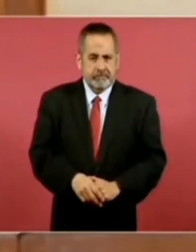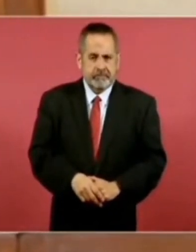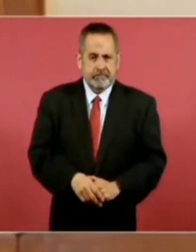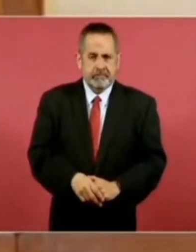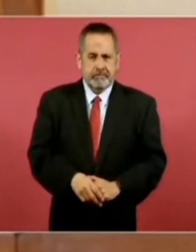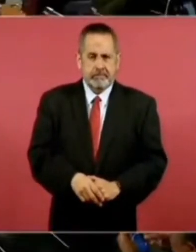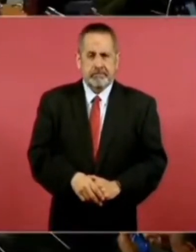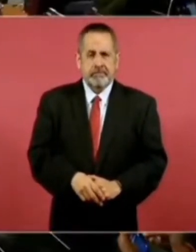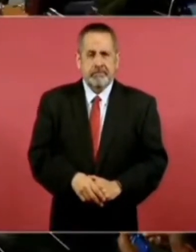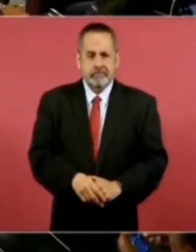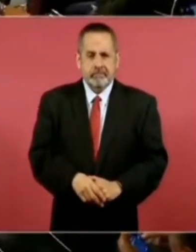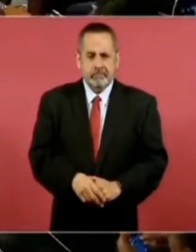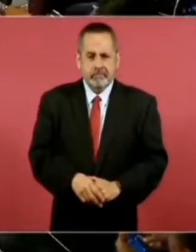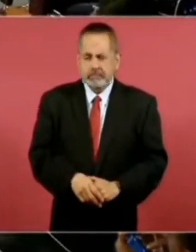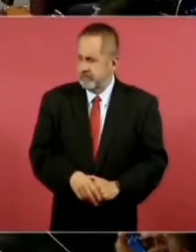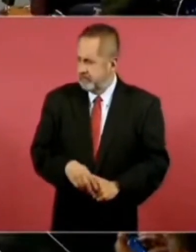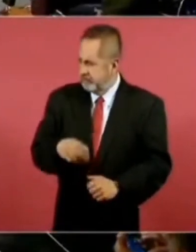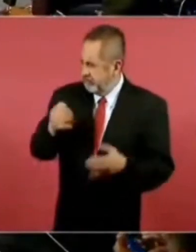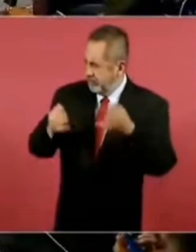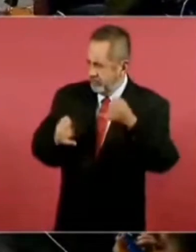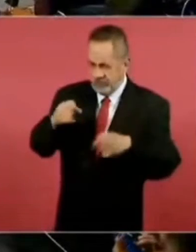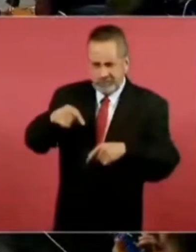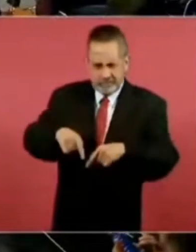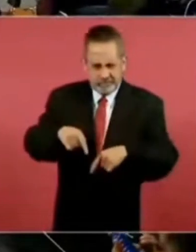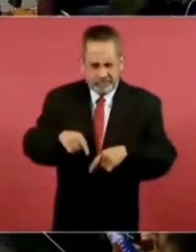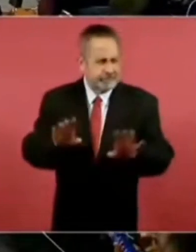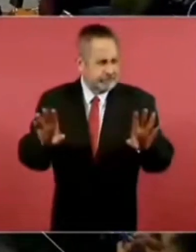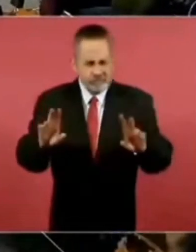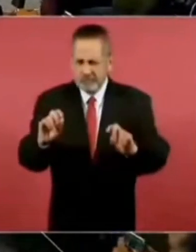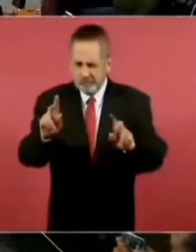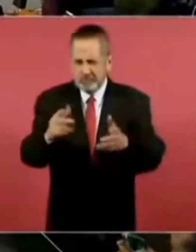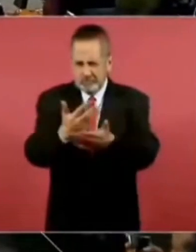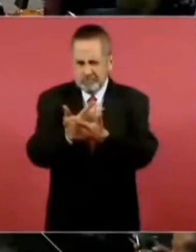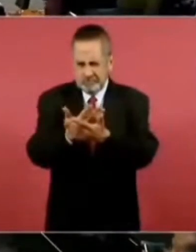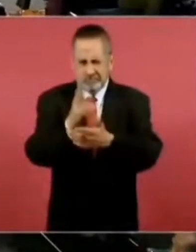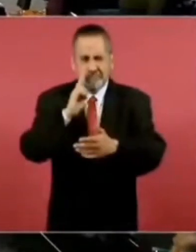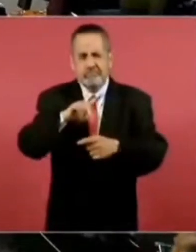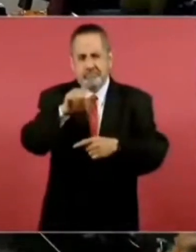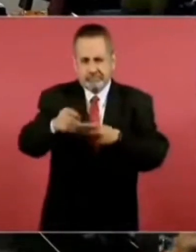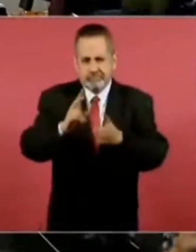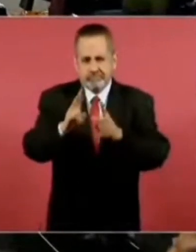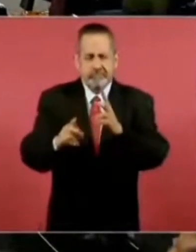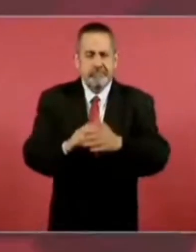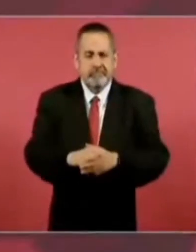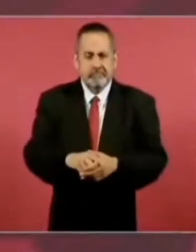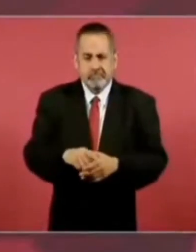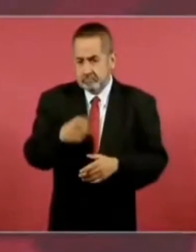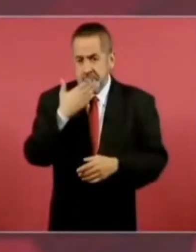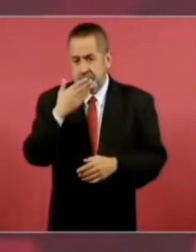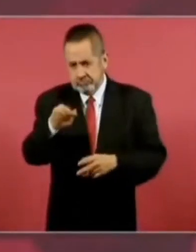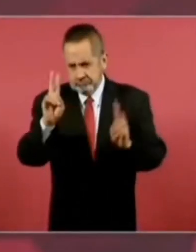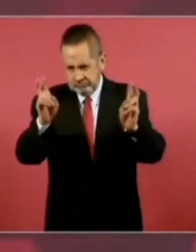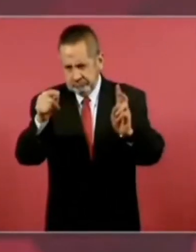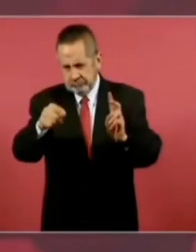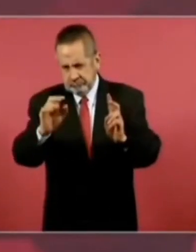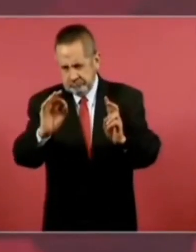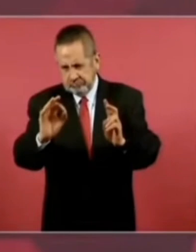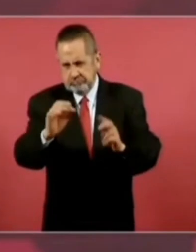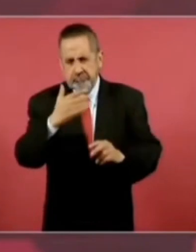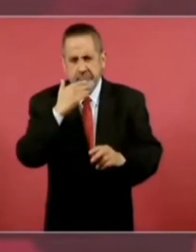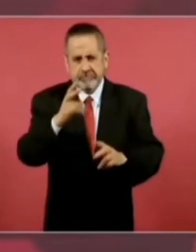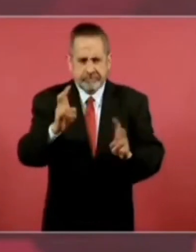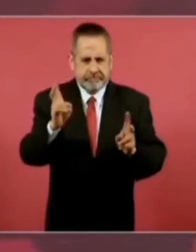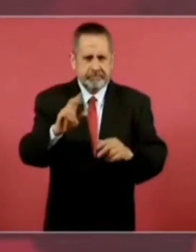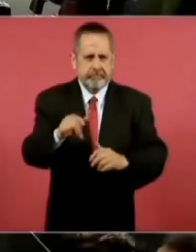De la Fiscalía aquí. De la Fiscalía General de la República. Vamos a esperar. Ya después hablamos. Es buen tema. Es muy buen